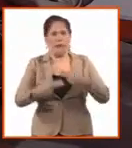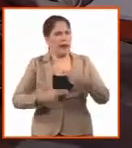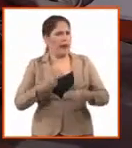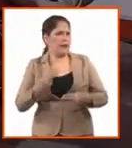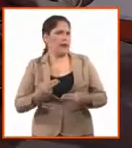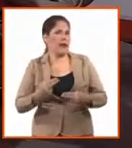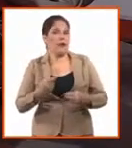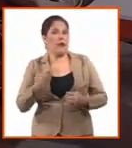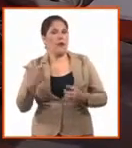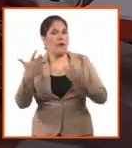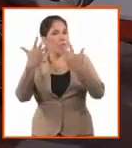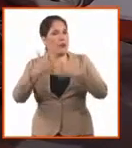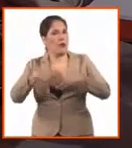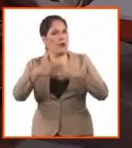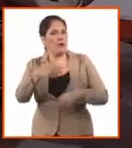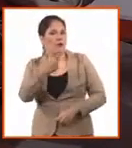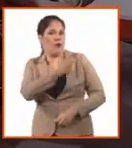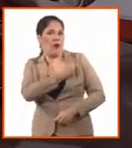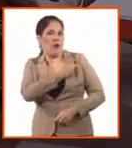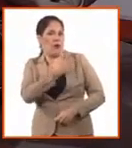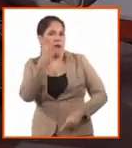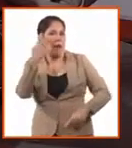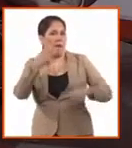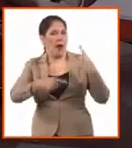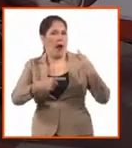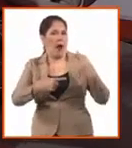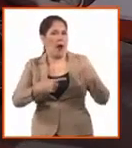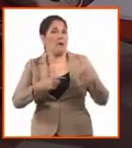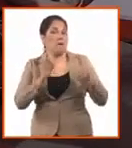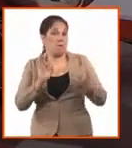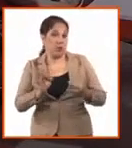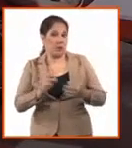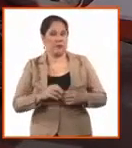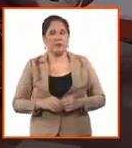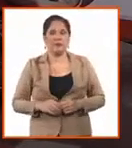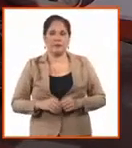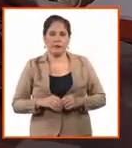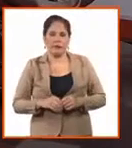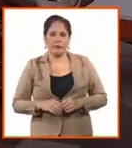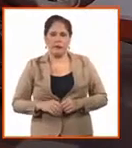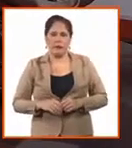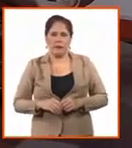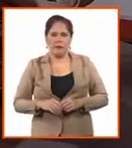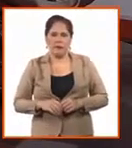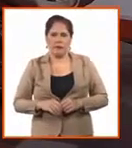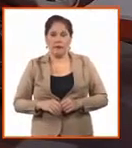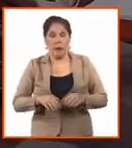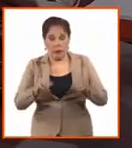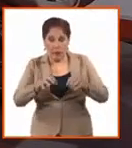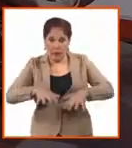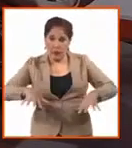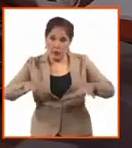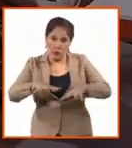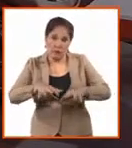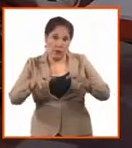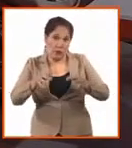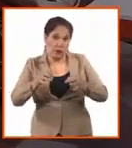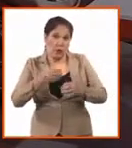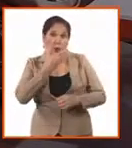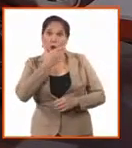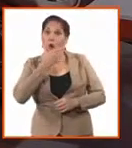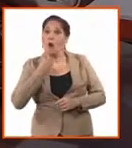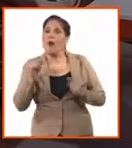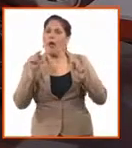contra contra la bandera contra contra la que la coidh 19 y es parte de esa lógica en la